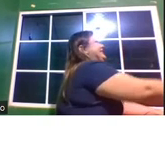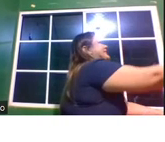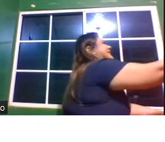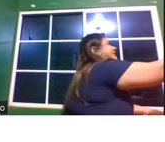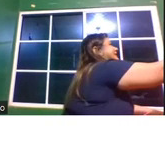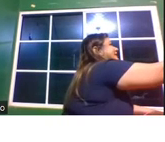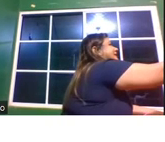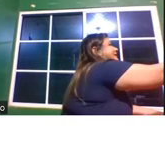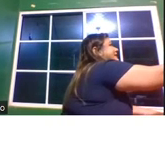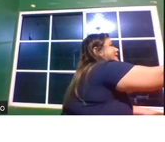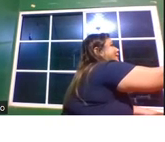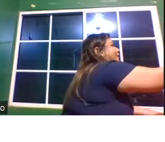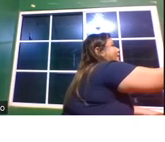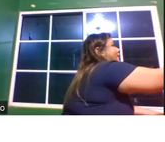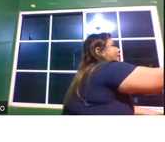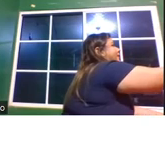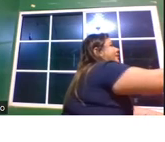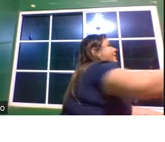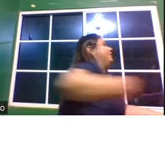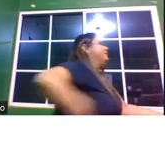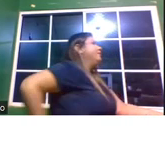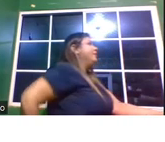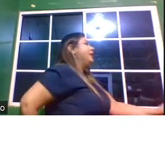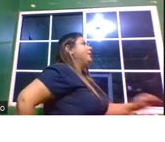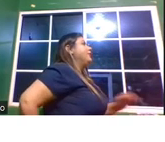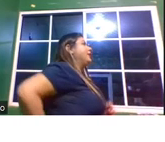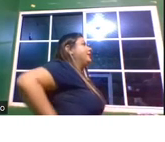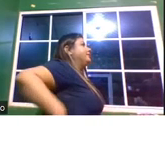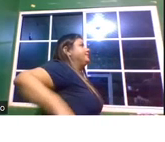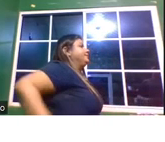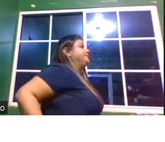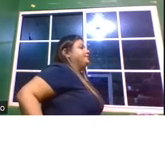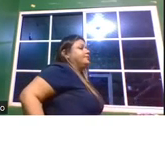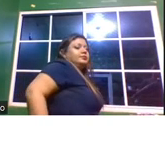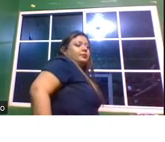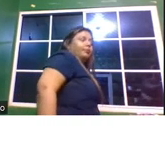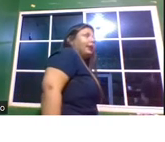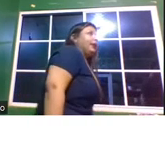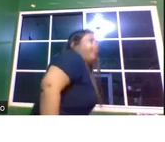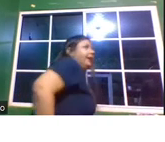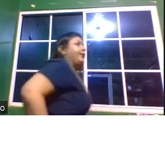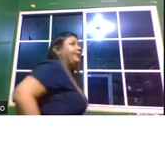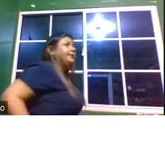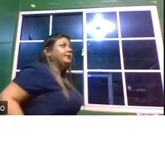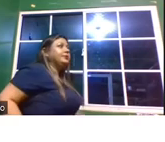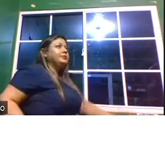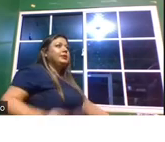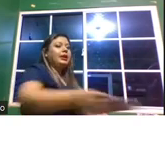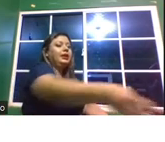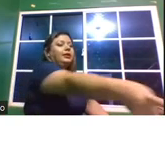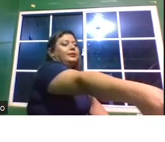de meses, entonces no se cambia. Por ejemplo, la estimulación del famoso bono. Esa